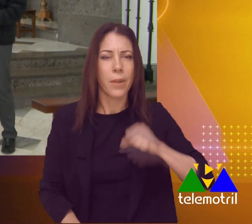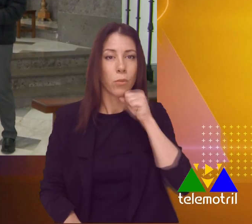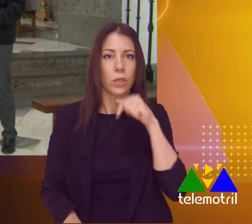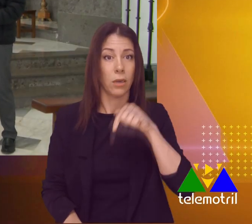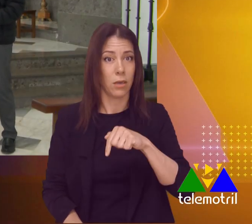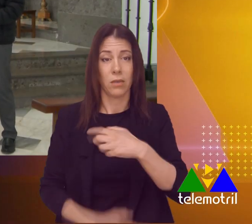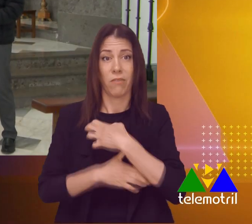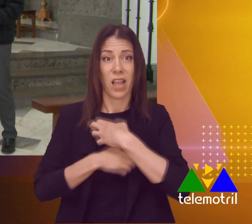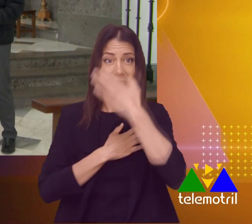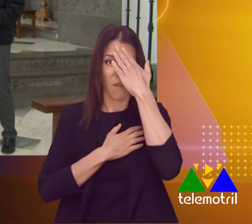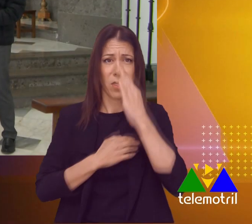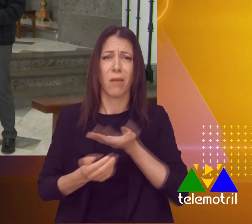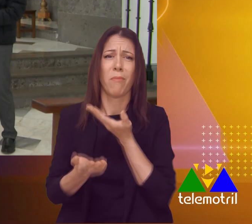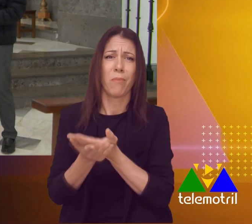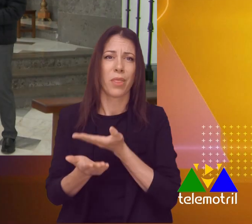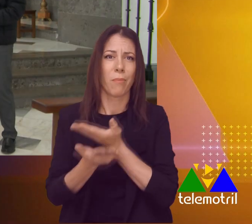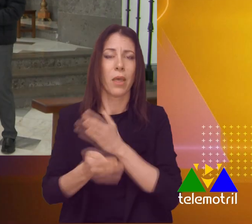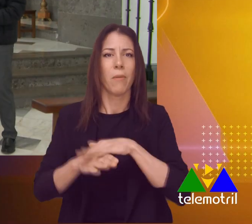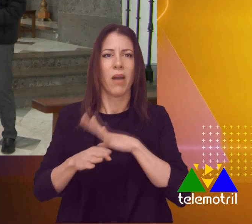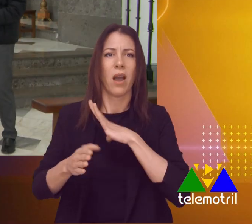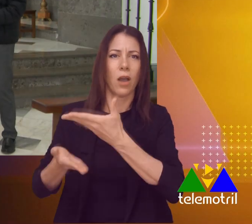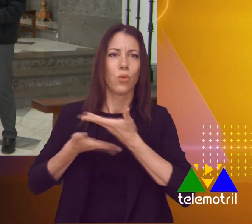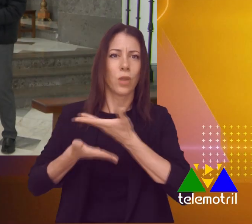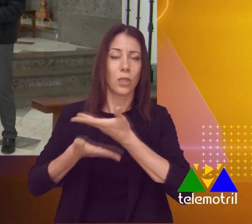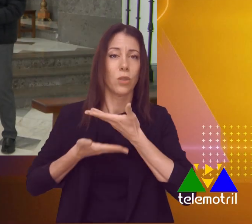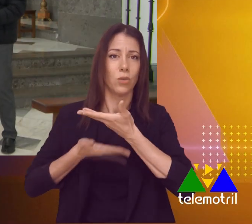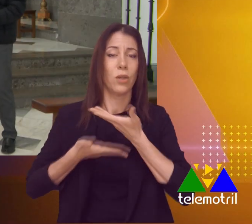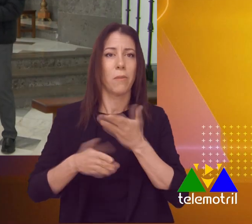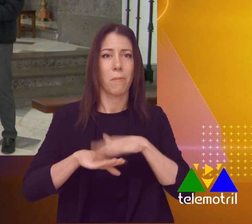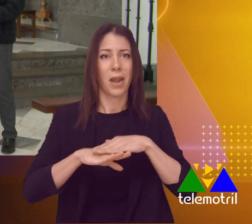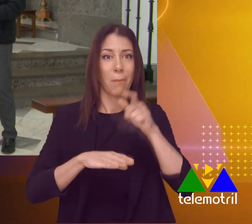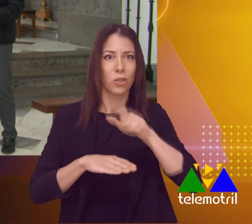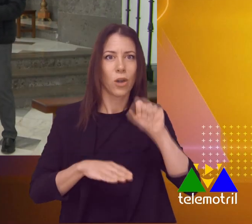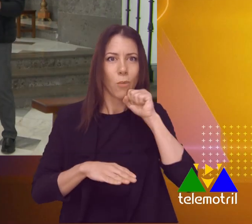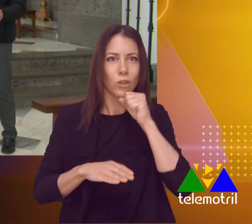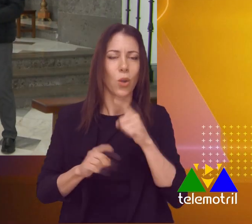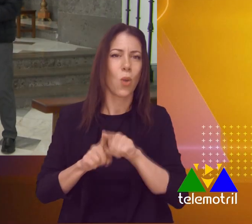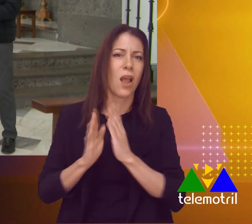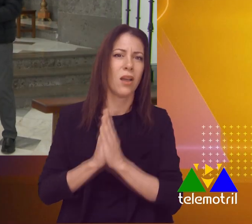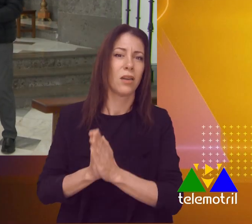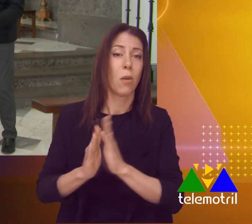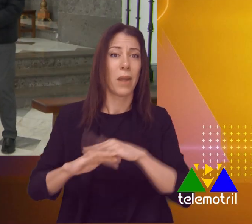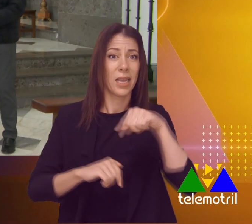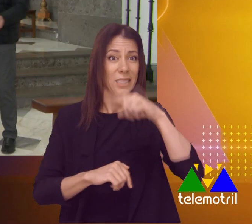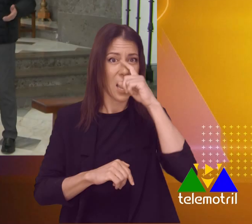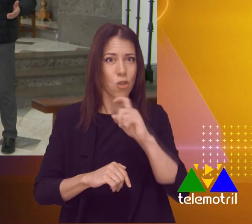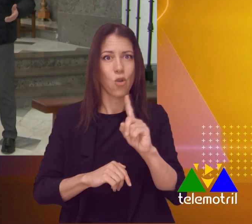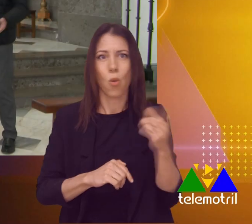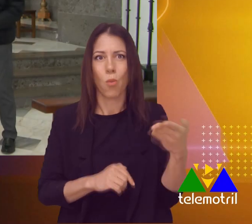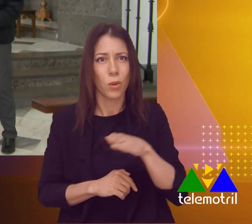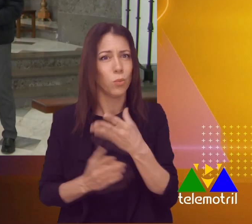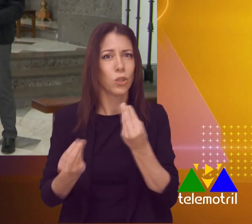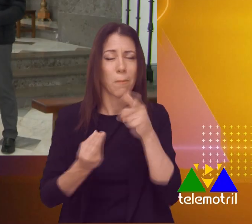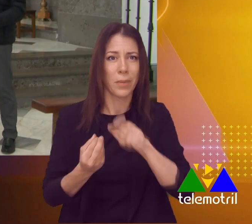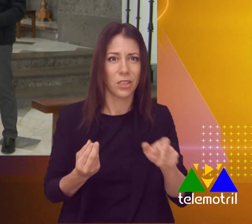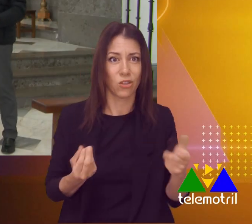Cabeza, les ponían a la Virgen de la Cabeza para ayudar a que los motrileños le rogaran para que aquel año no se murieran un montón